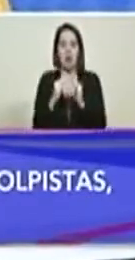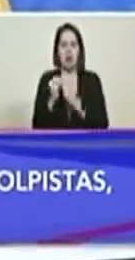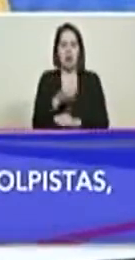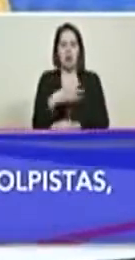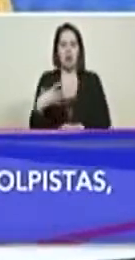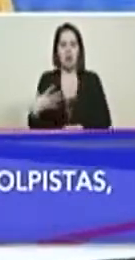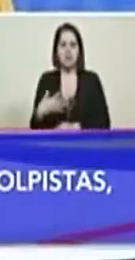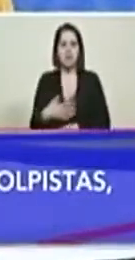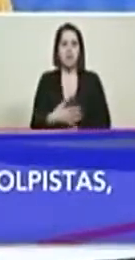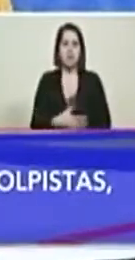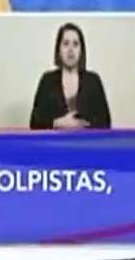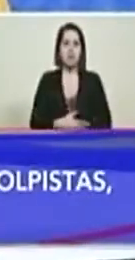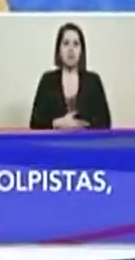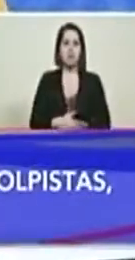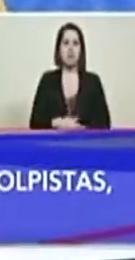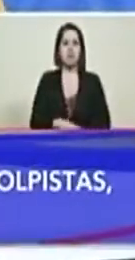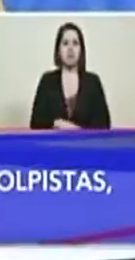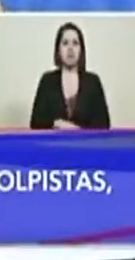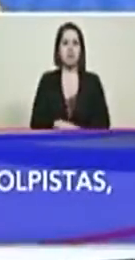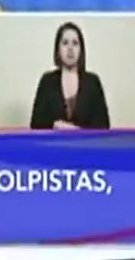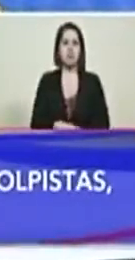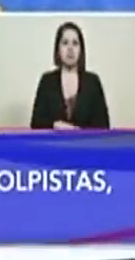a Maduro.